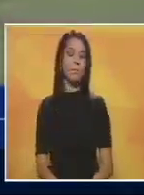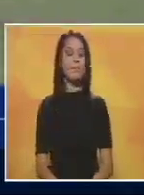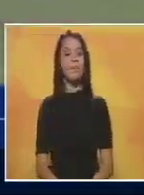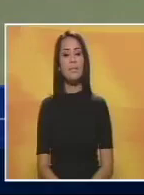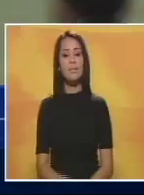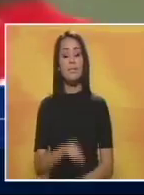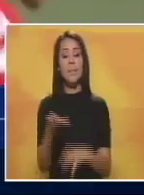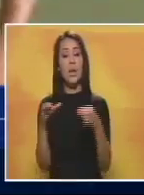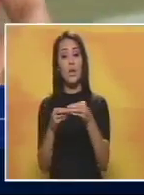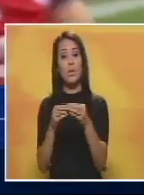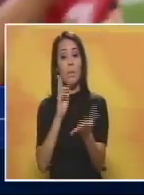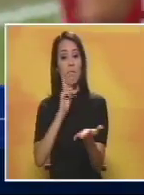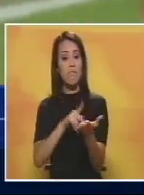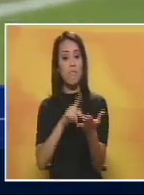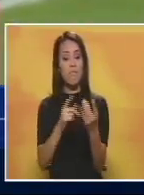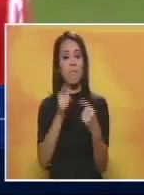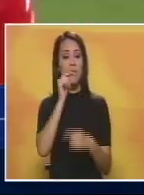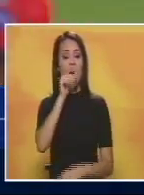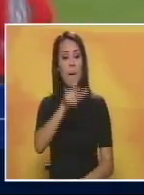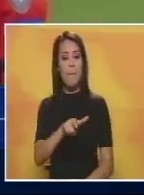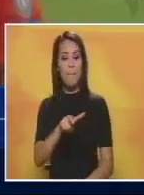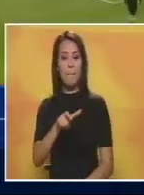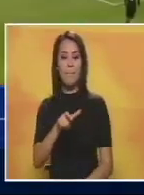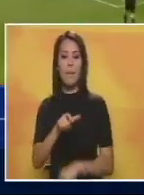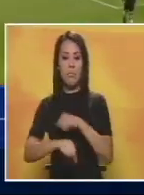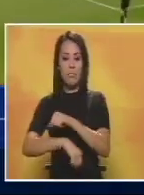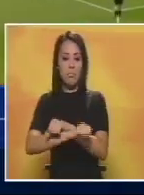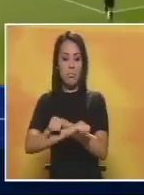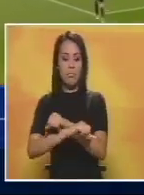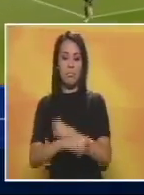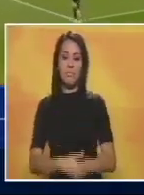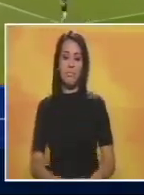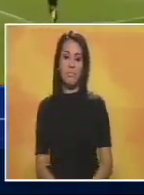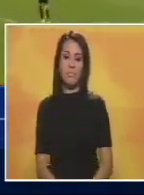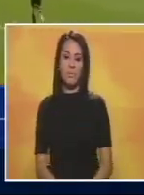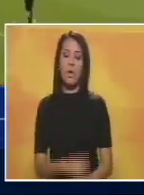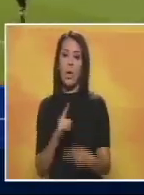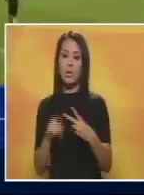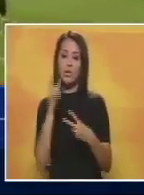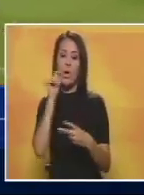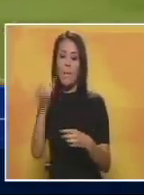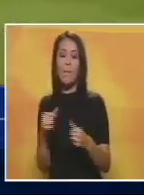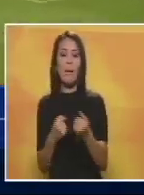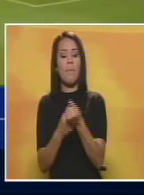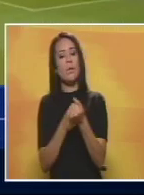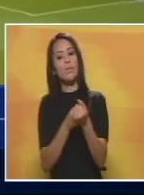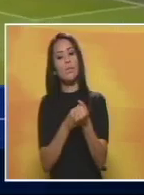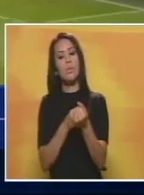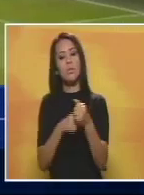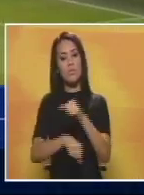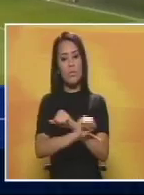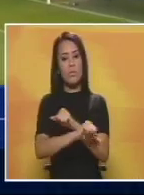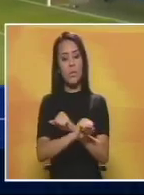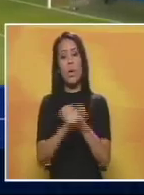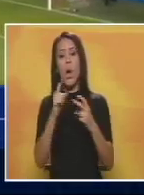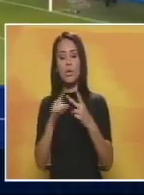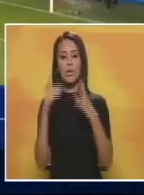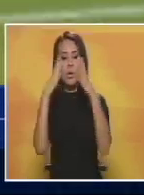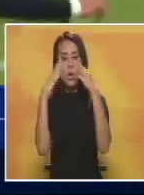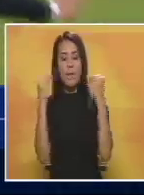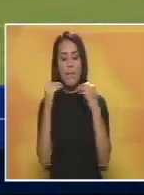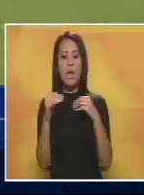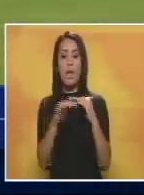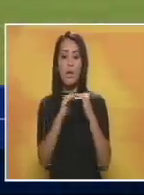picaron adelante con gol de Matt Hummels tras una asistencia de Arjen Robben, mientras que el conjunto holandés marcó